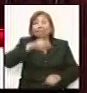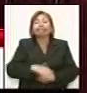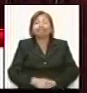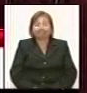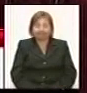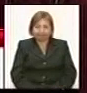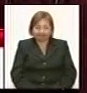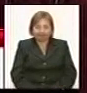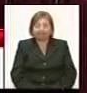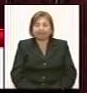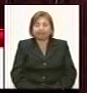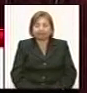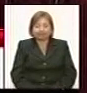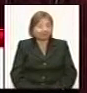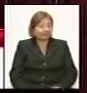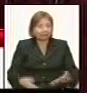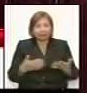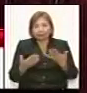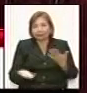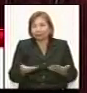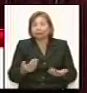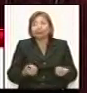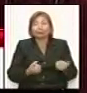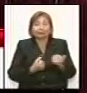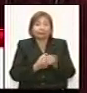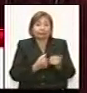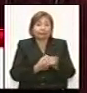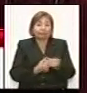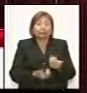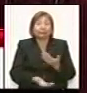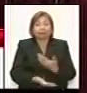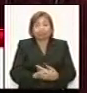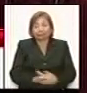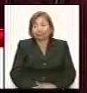cual es algo insostenible, ¿no?